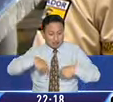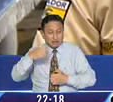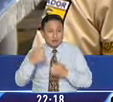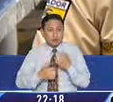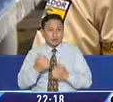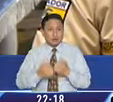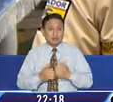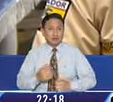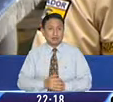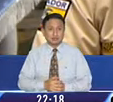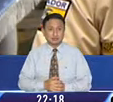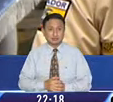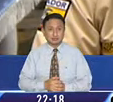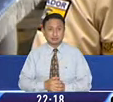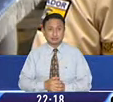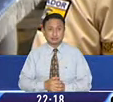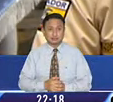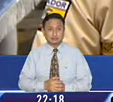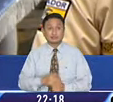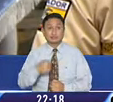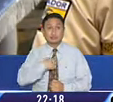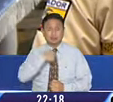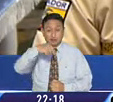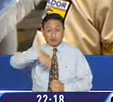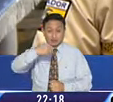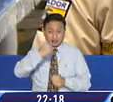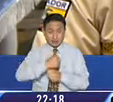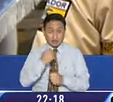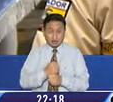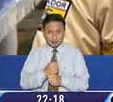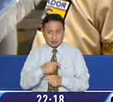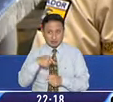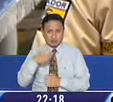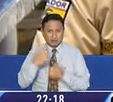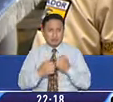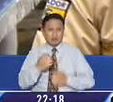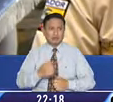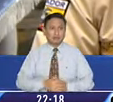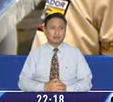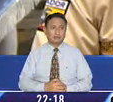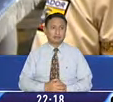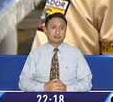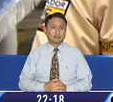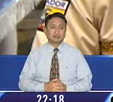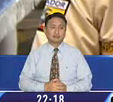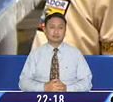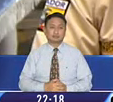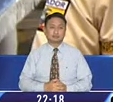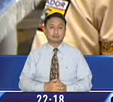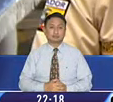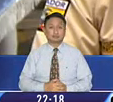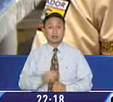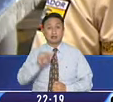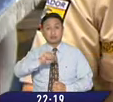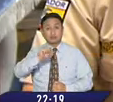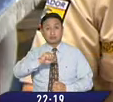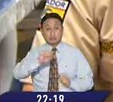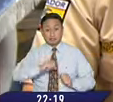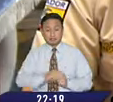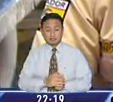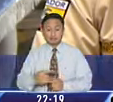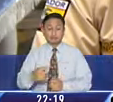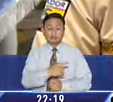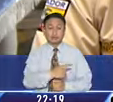directamente en las ciudades donde nosotros tenemos una gran cantidad de afluencia de personas. Entonces sí sería factible que